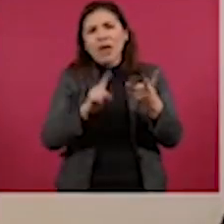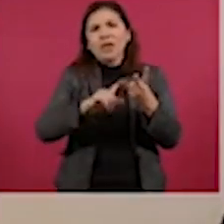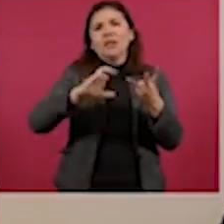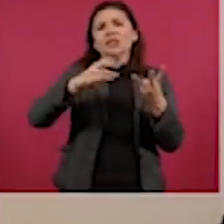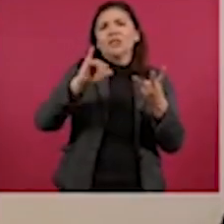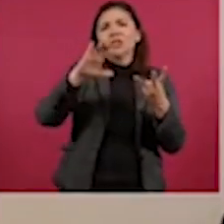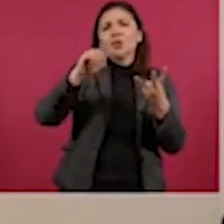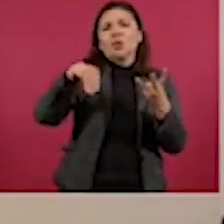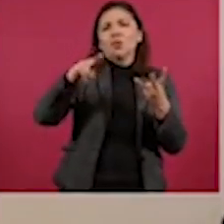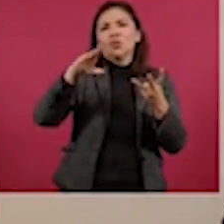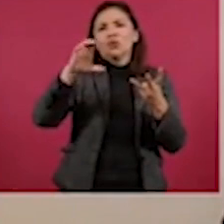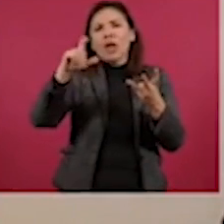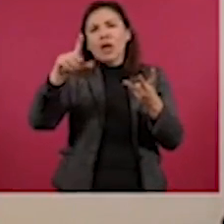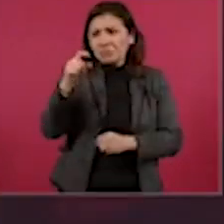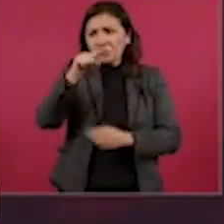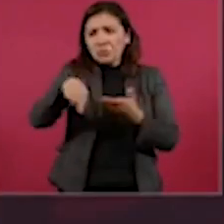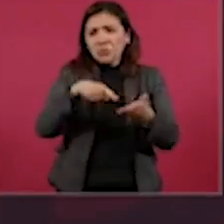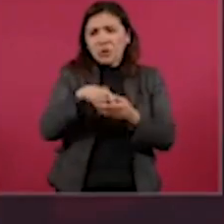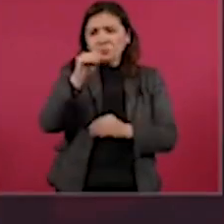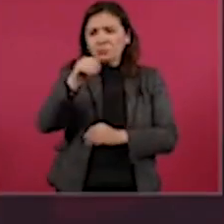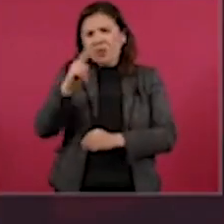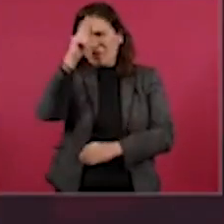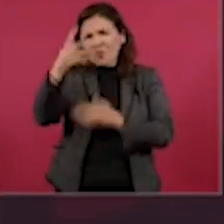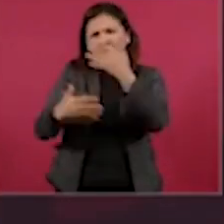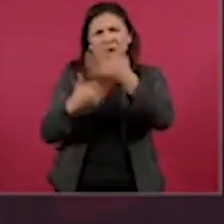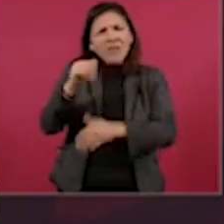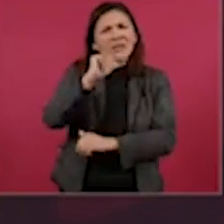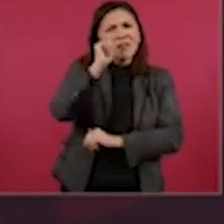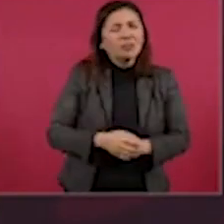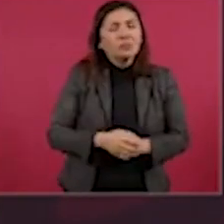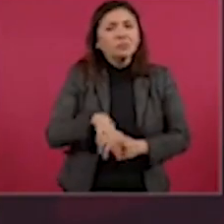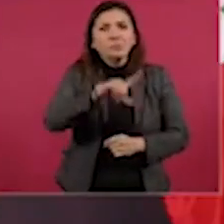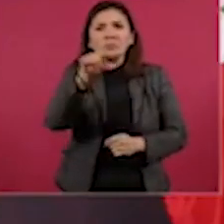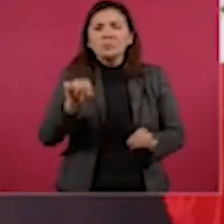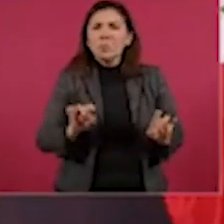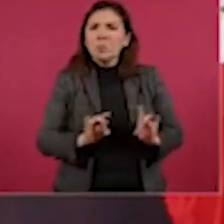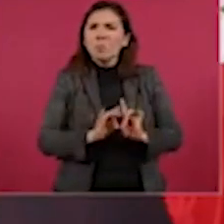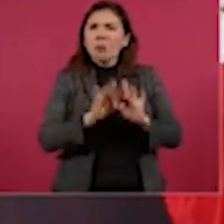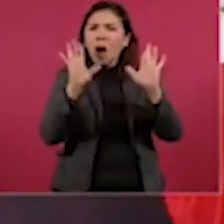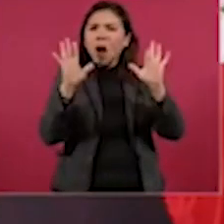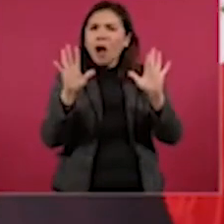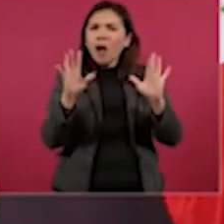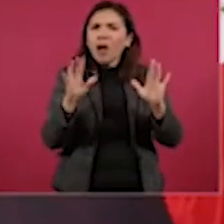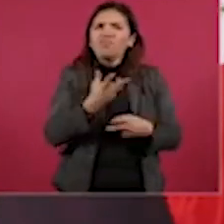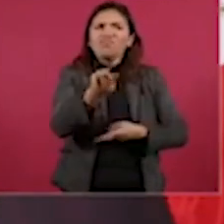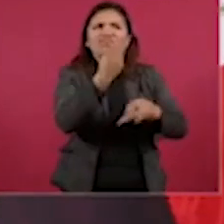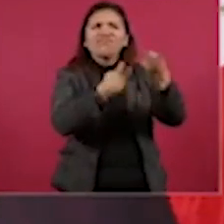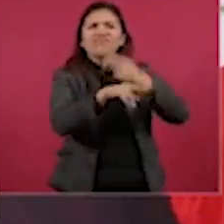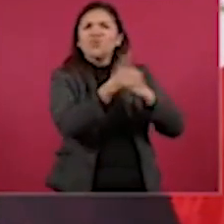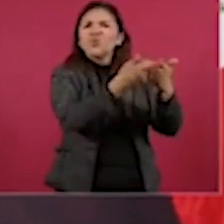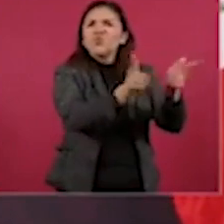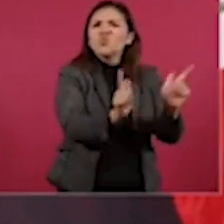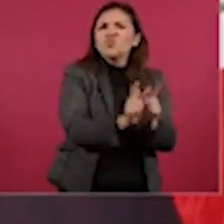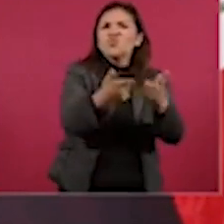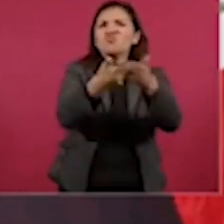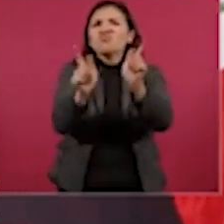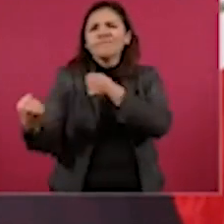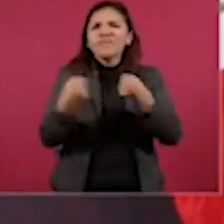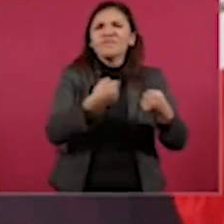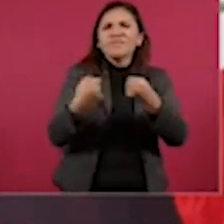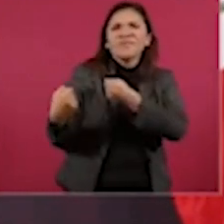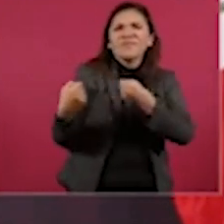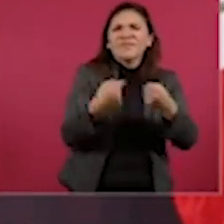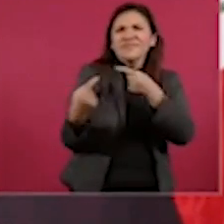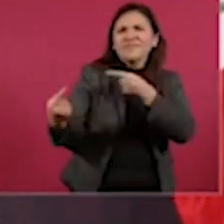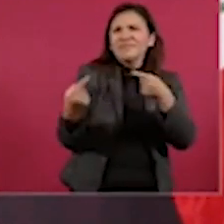en Chiapas. No había violencia y de repente empiezan a haber grupos y confrontación